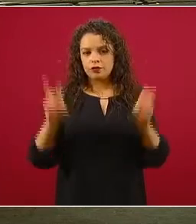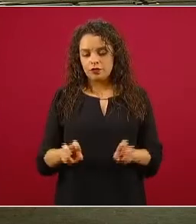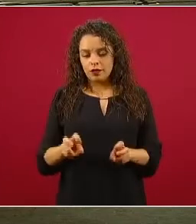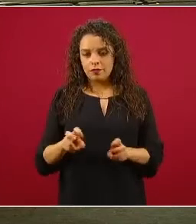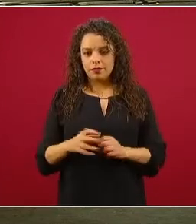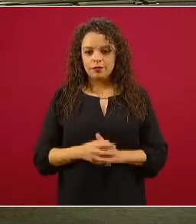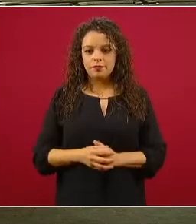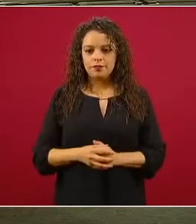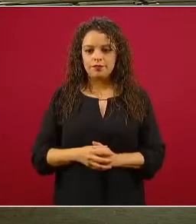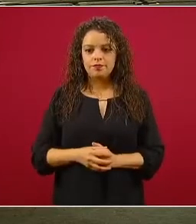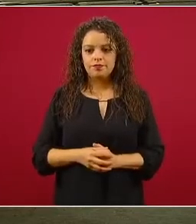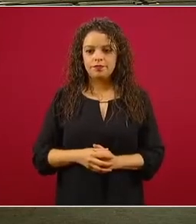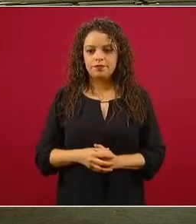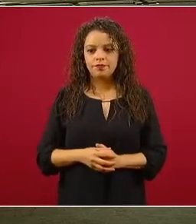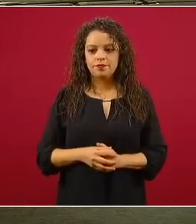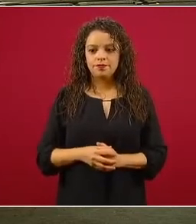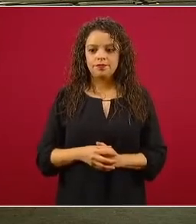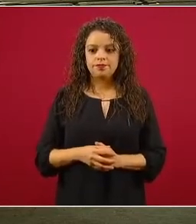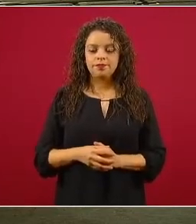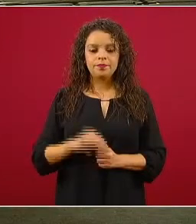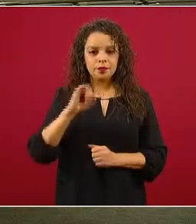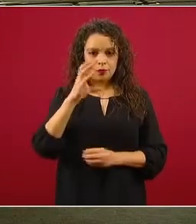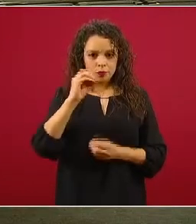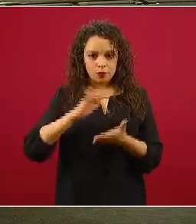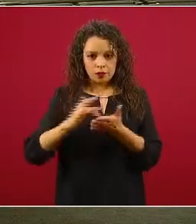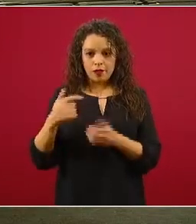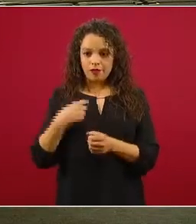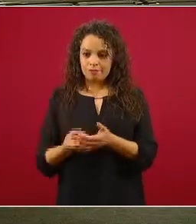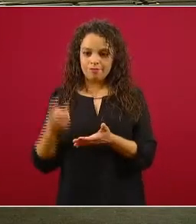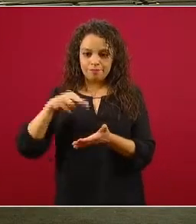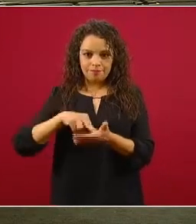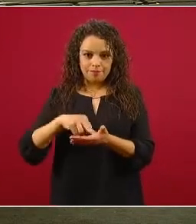por favor. Muchas gracias. Voy a pasarme de este lado. Sí, seguro.